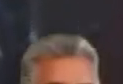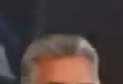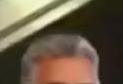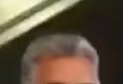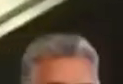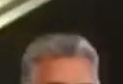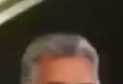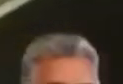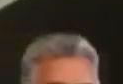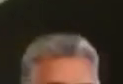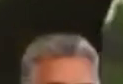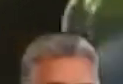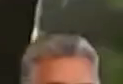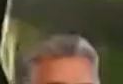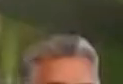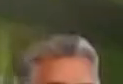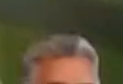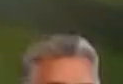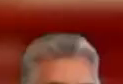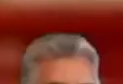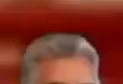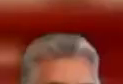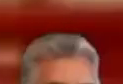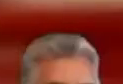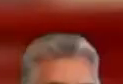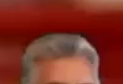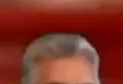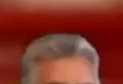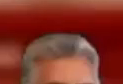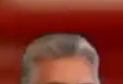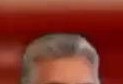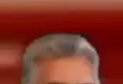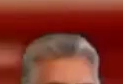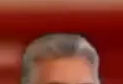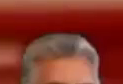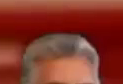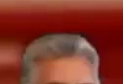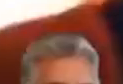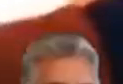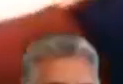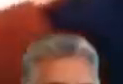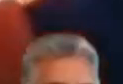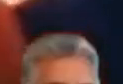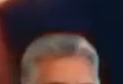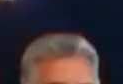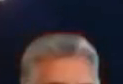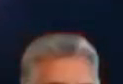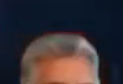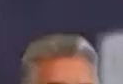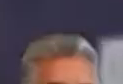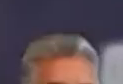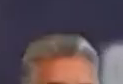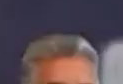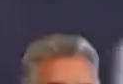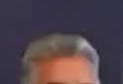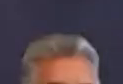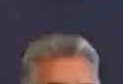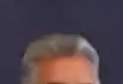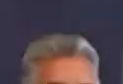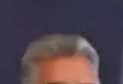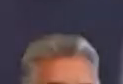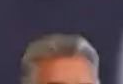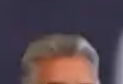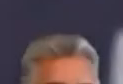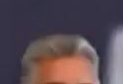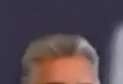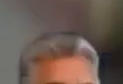mínimo general en México aumentará de 207.44 pesos a 249 pesos diarios